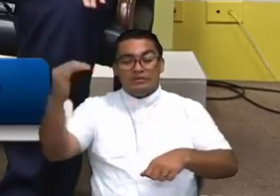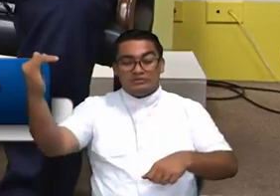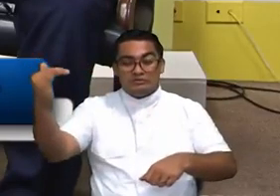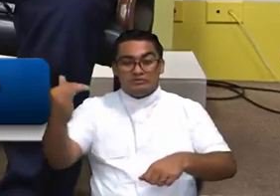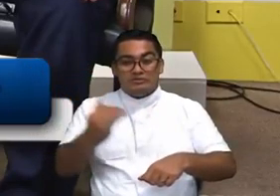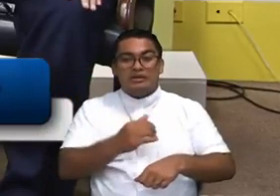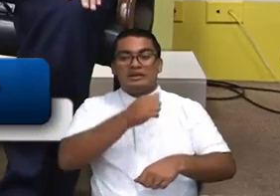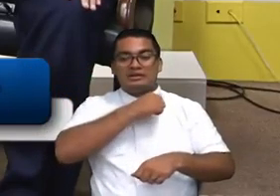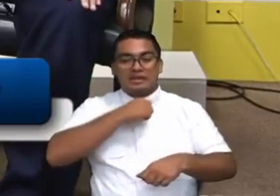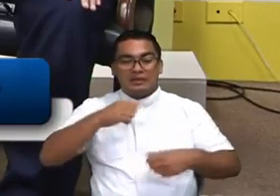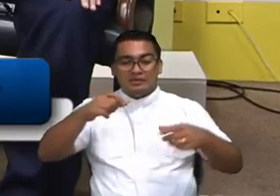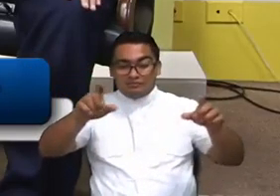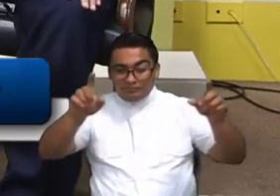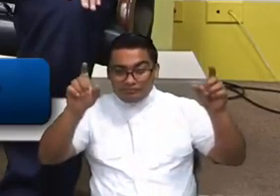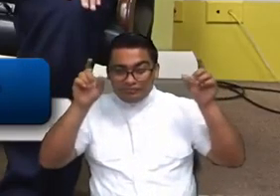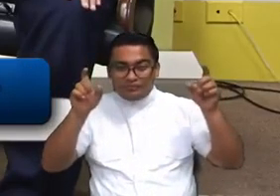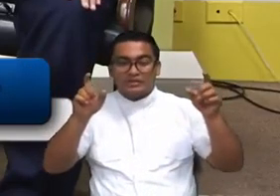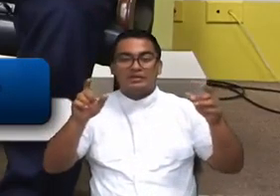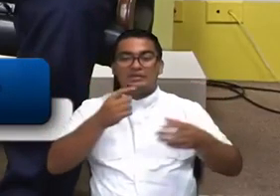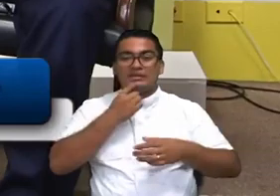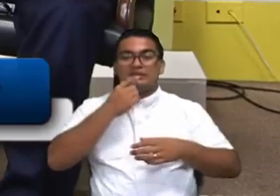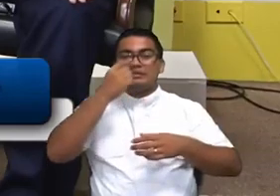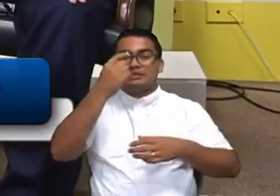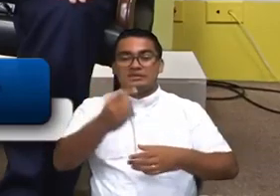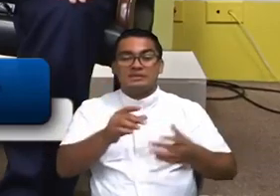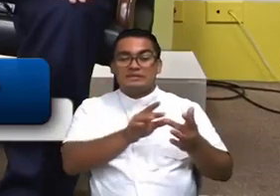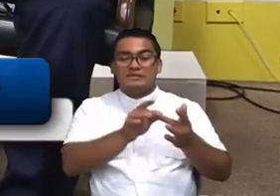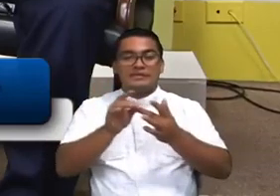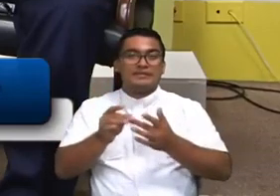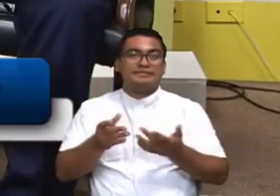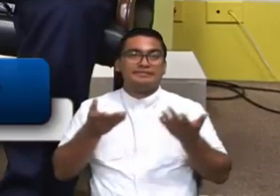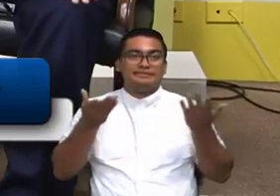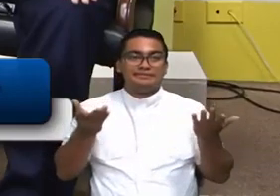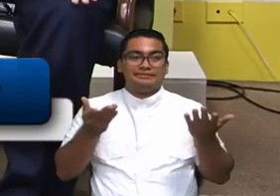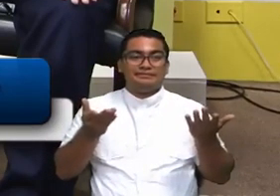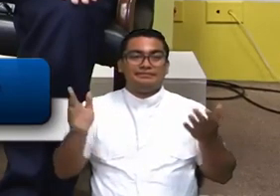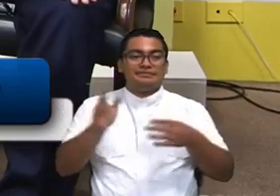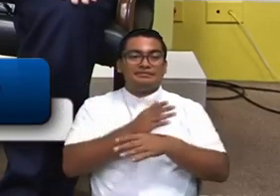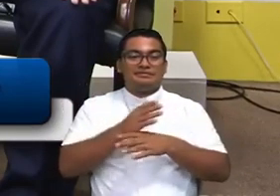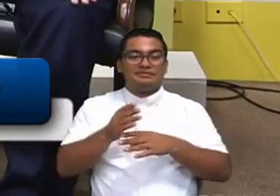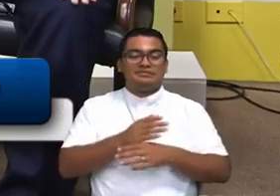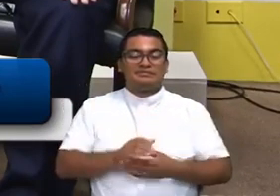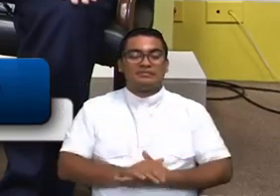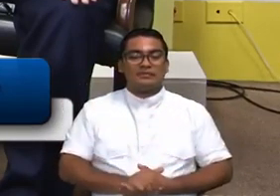examen, más la del tratamiento, más la especialidad, porque hay que decir otra cosa.